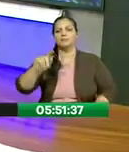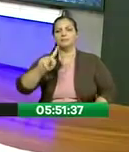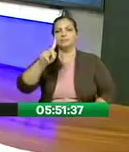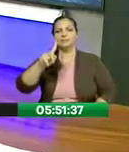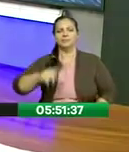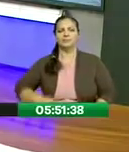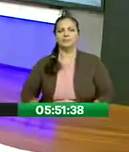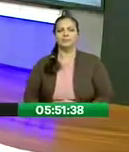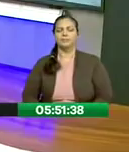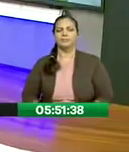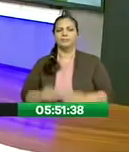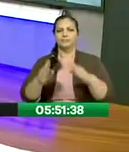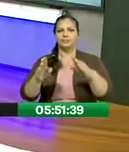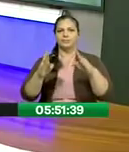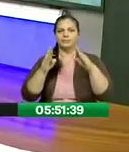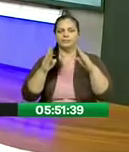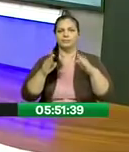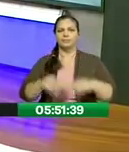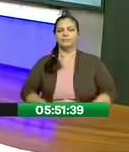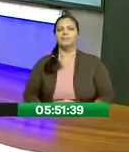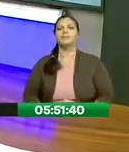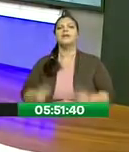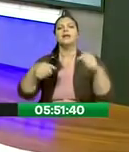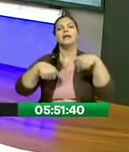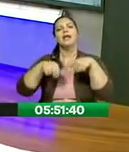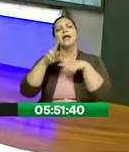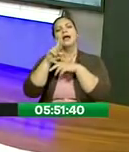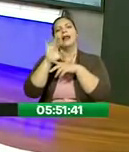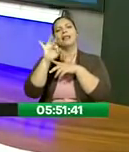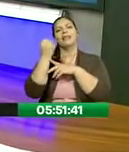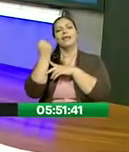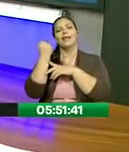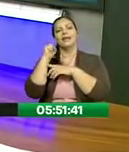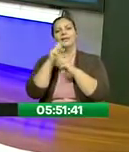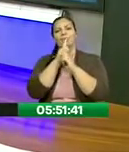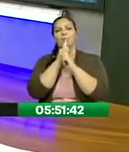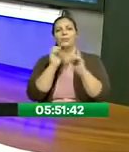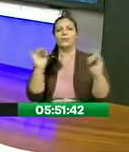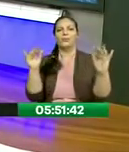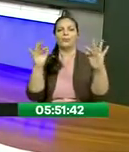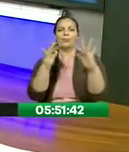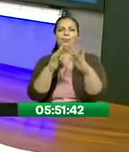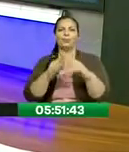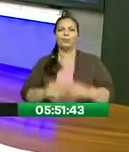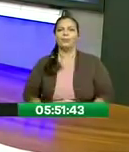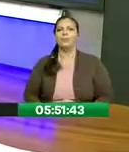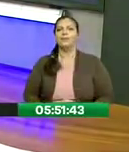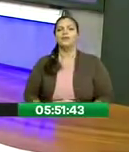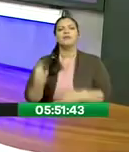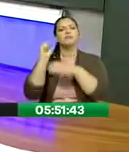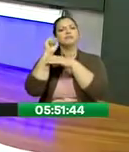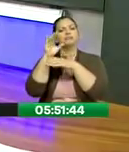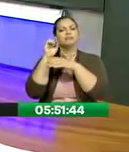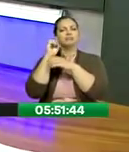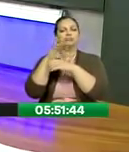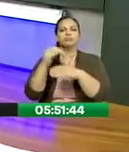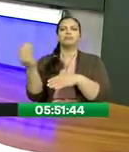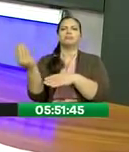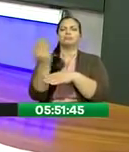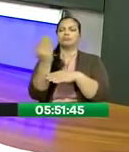señores. Atención. RTS cumplió 59 años al aire brindando información